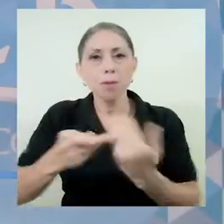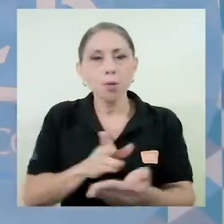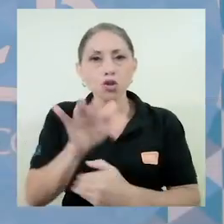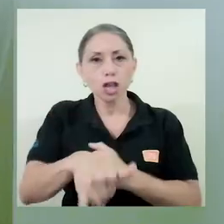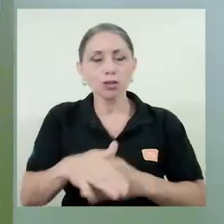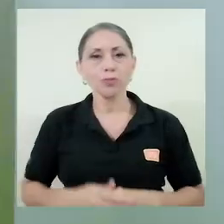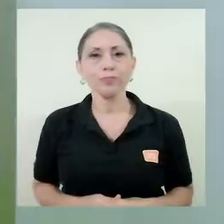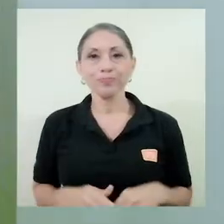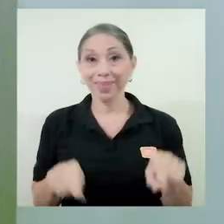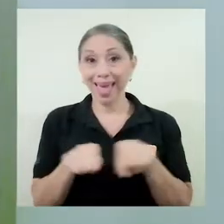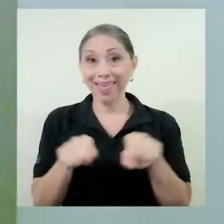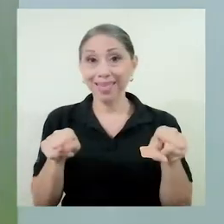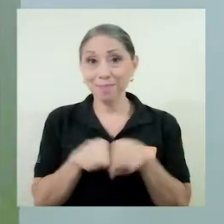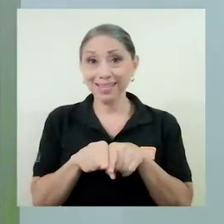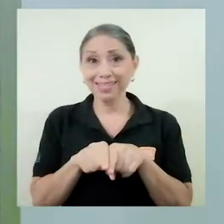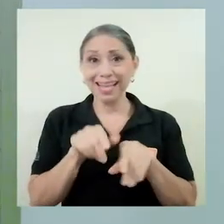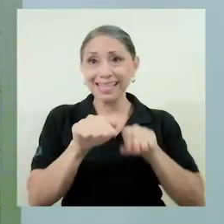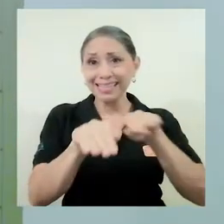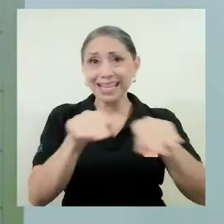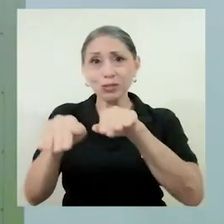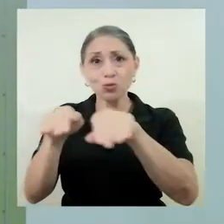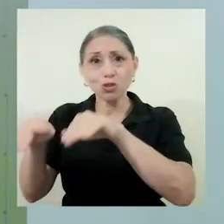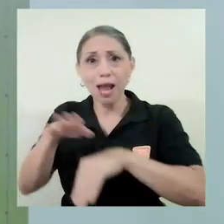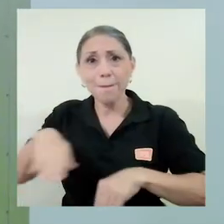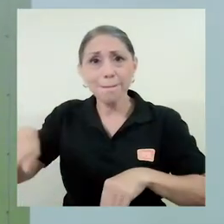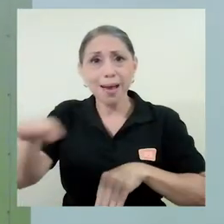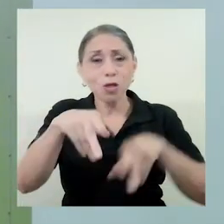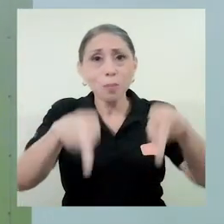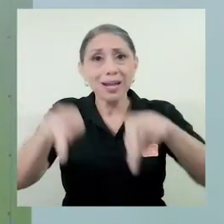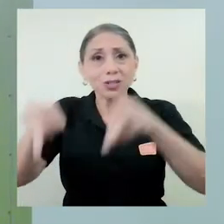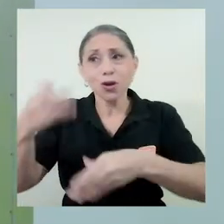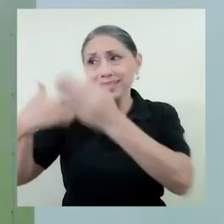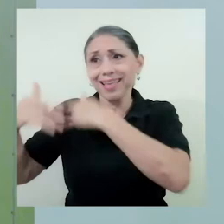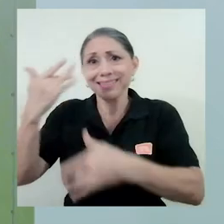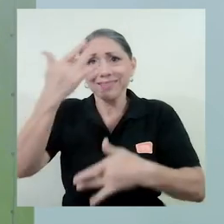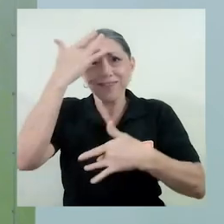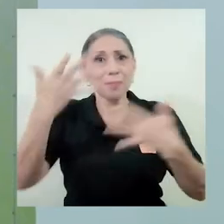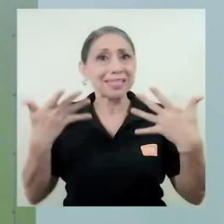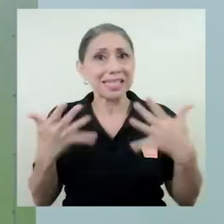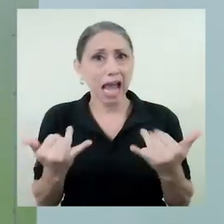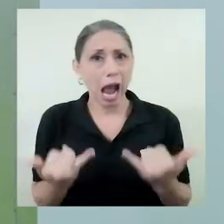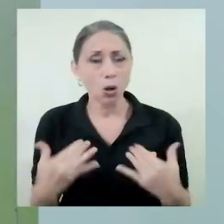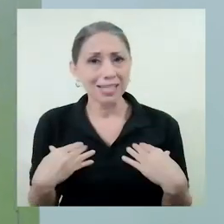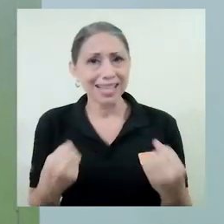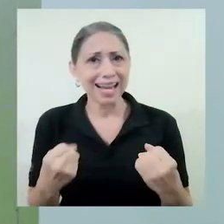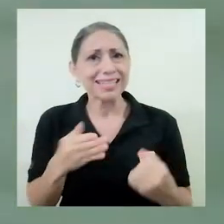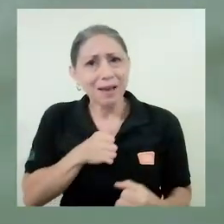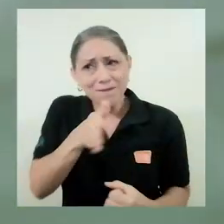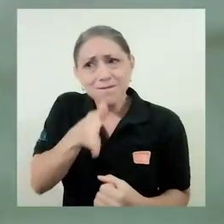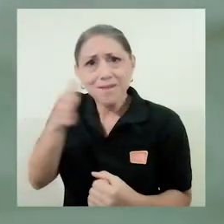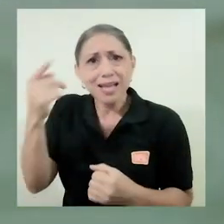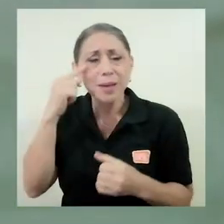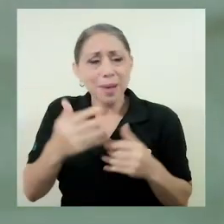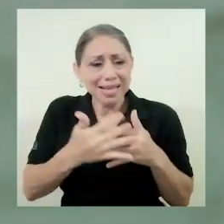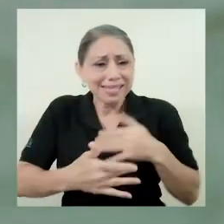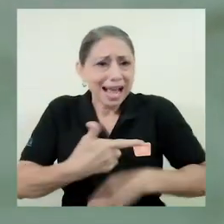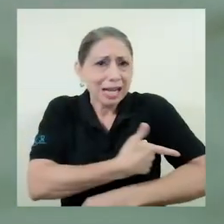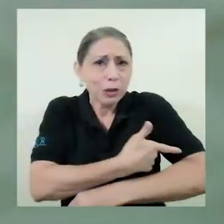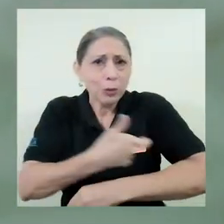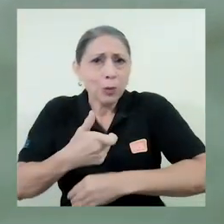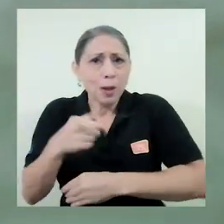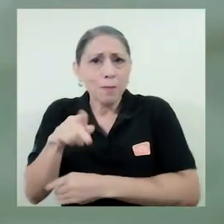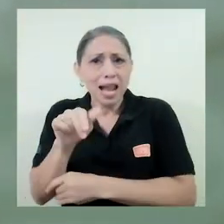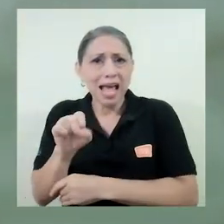proyecto. Además, se hizo un llamado a aquellas personas ya recuperadas del virus a que se acerquen a donar su plasma y